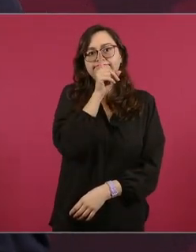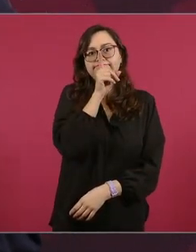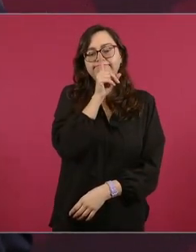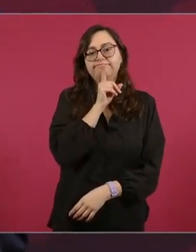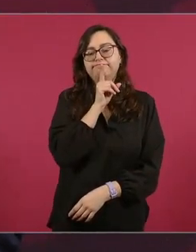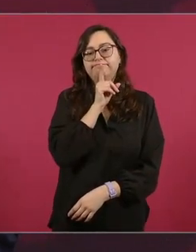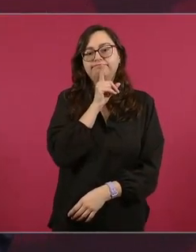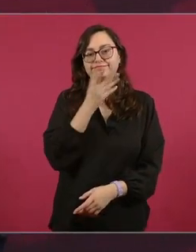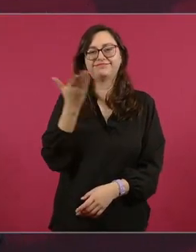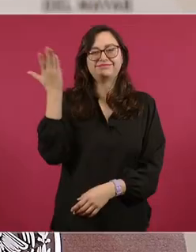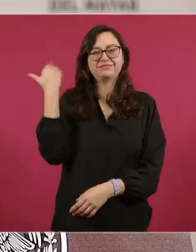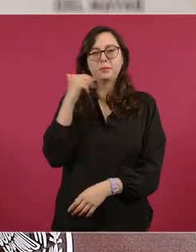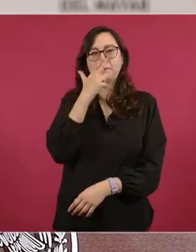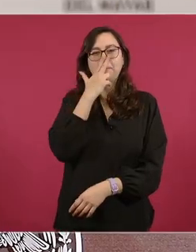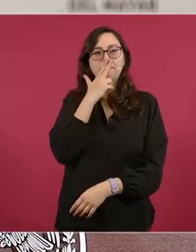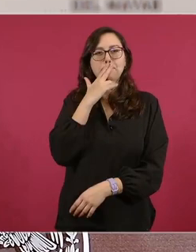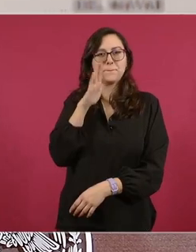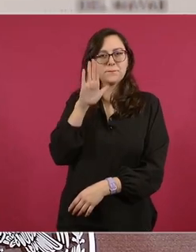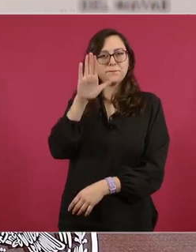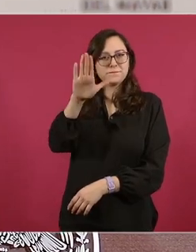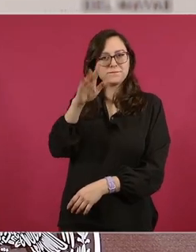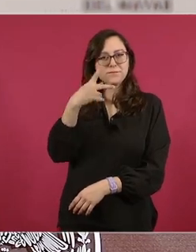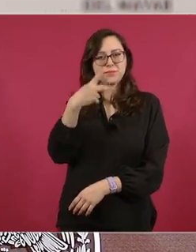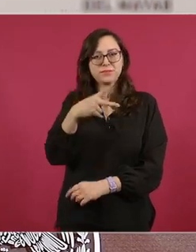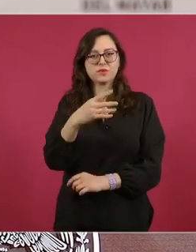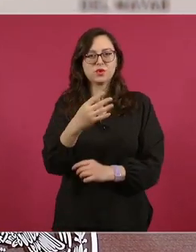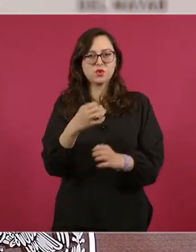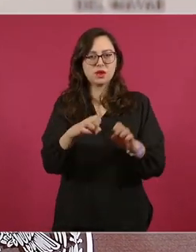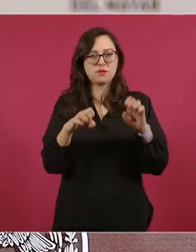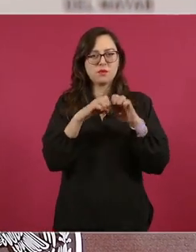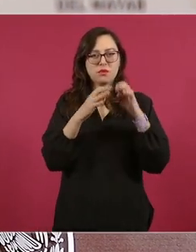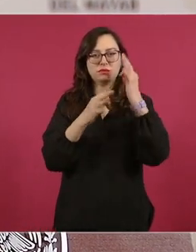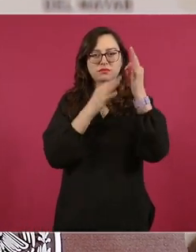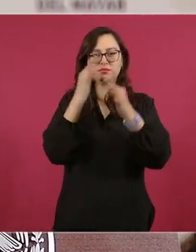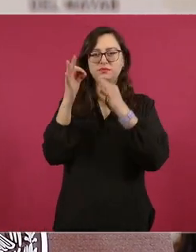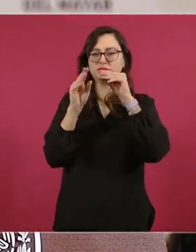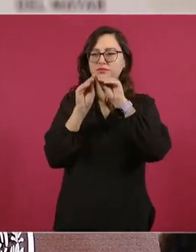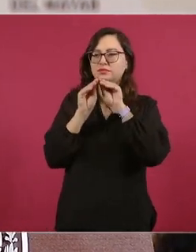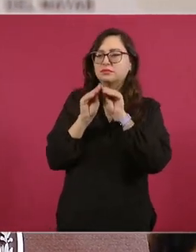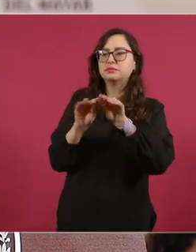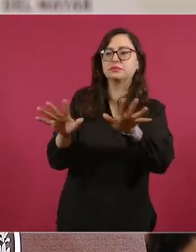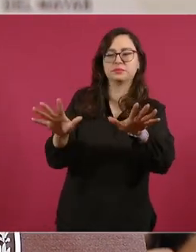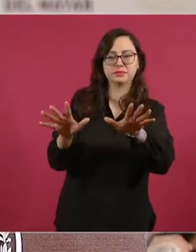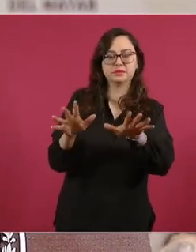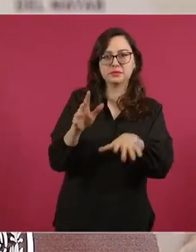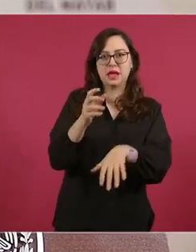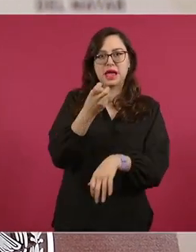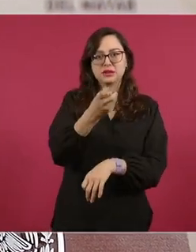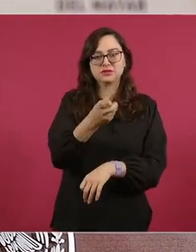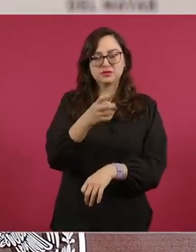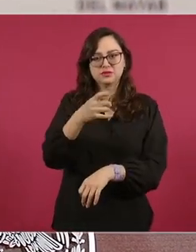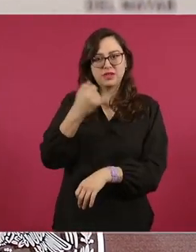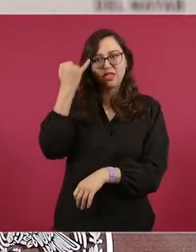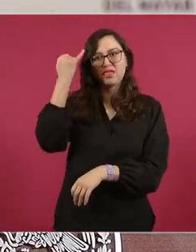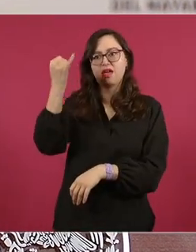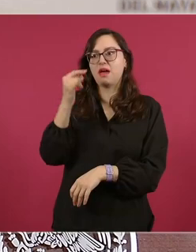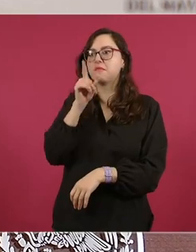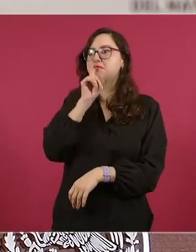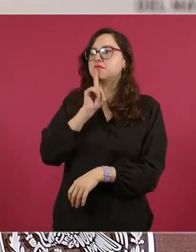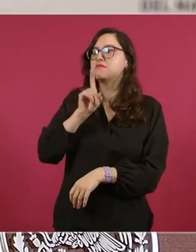técnica de siempre. Se le atribuye a Goebbels, pero la verdad es que